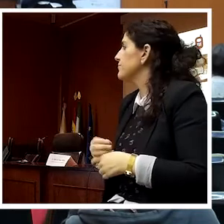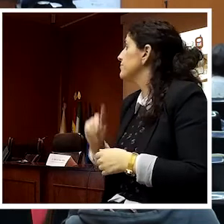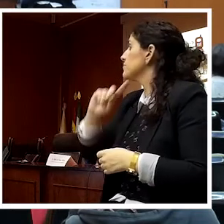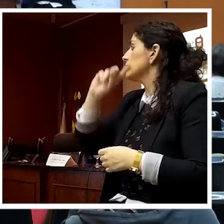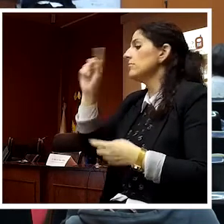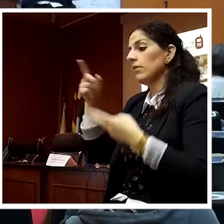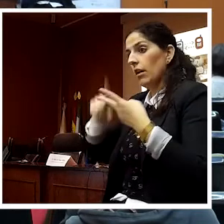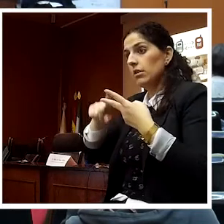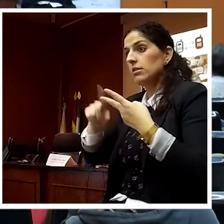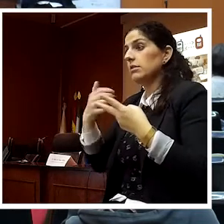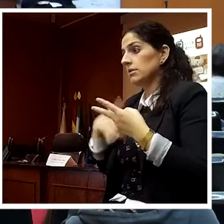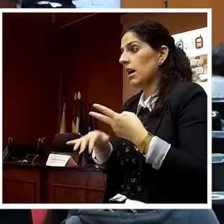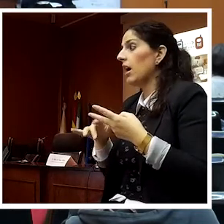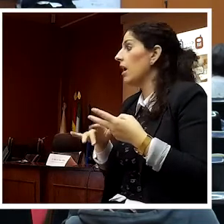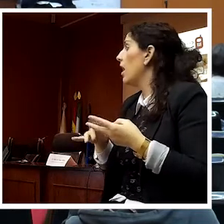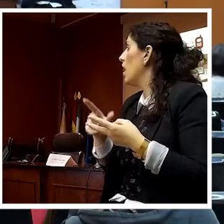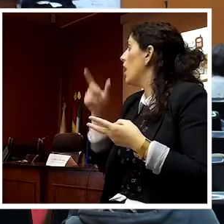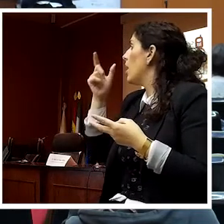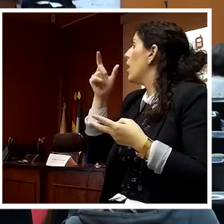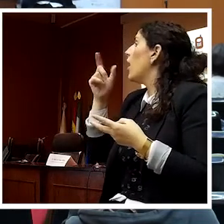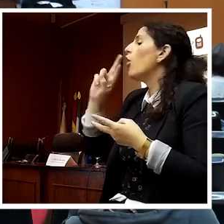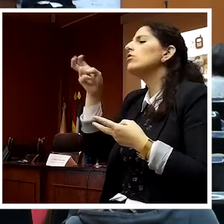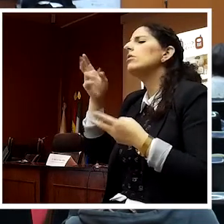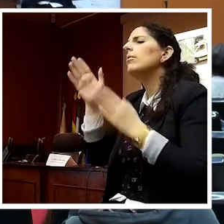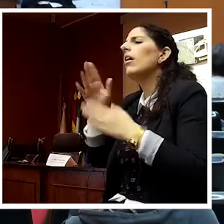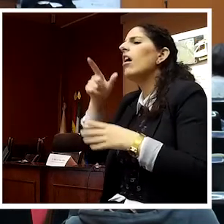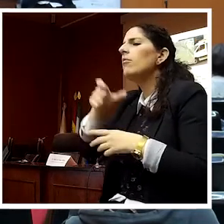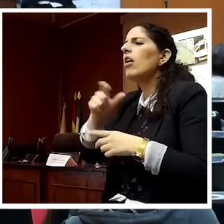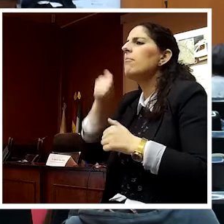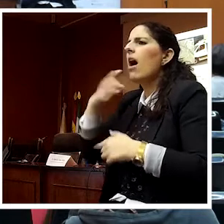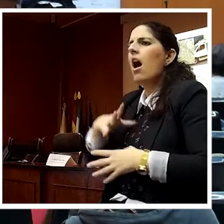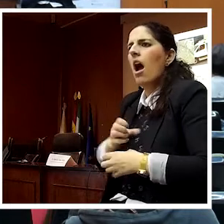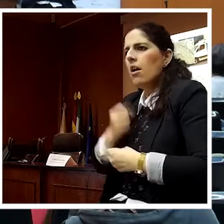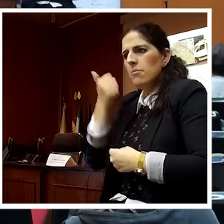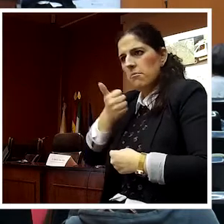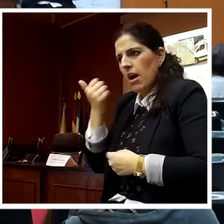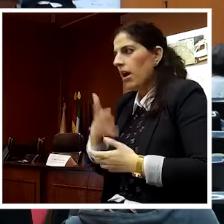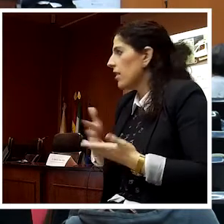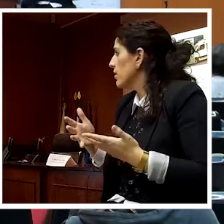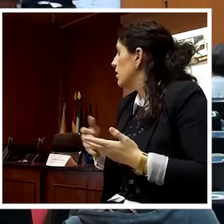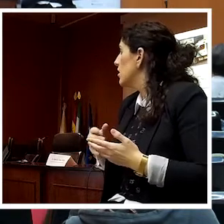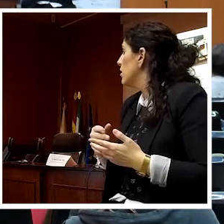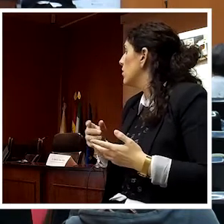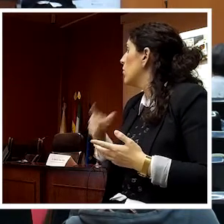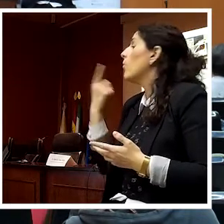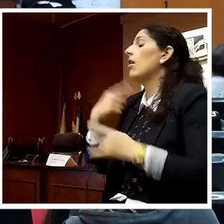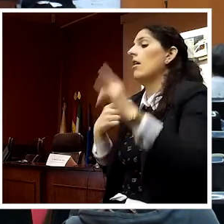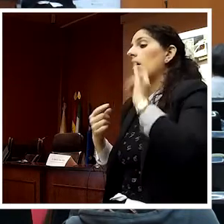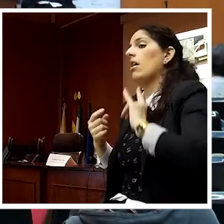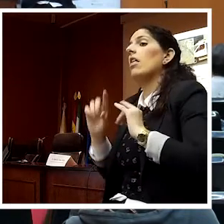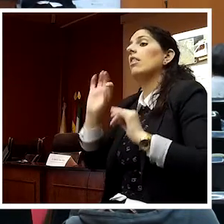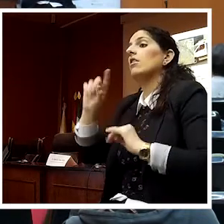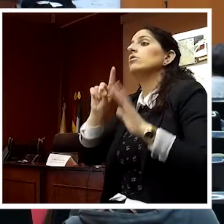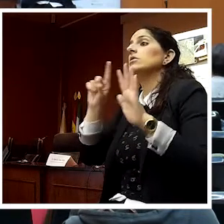que es realmente donde se angustia la familia. Cuando al equipo del 061 le